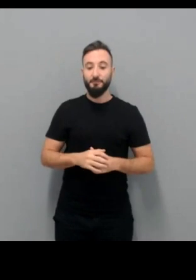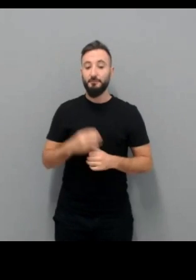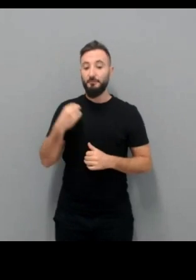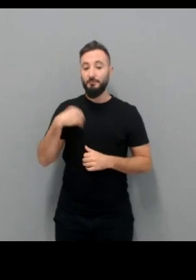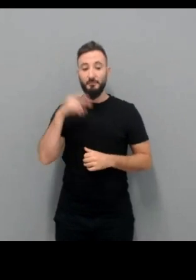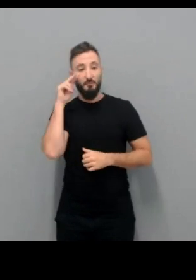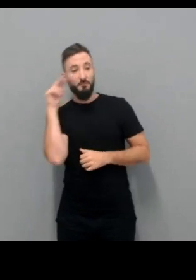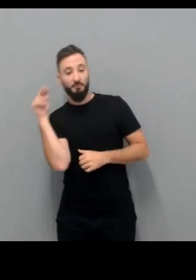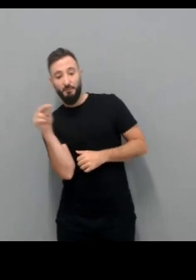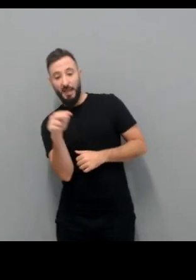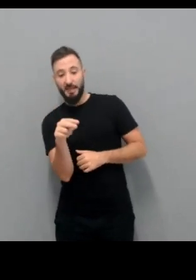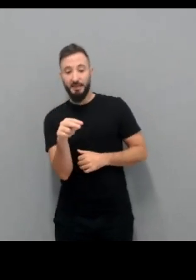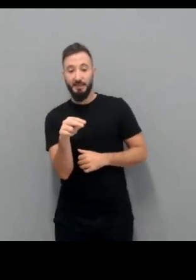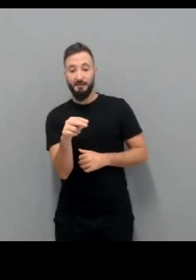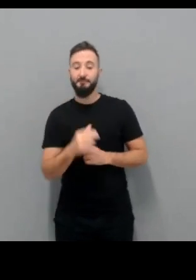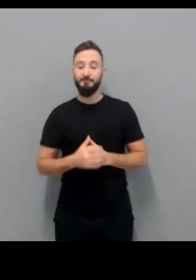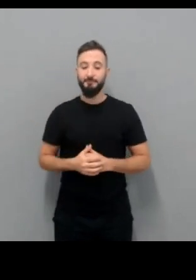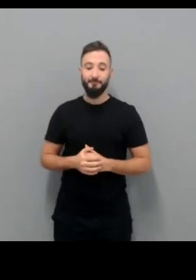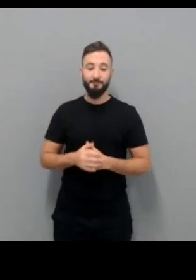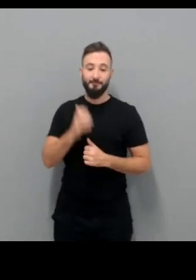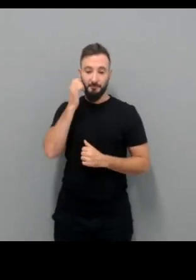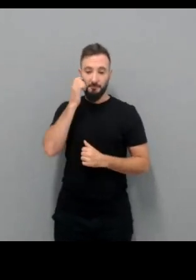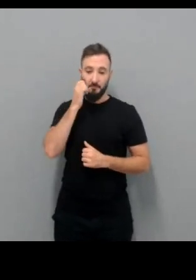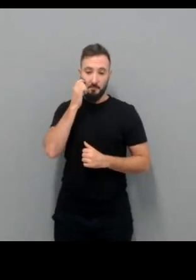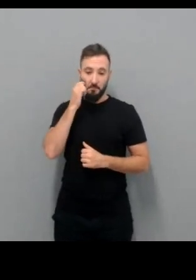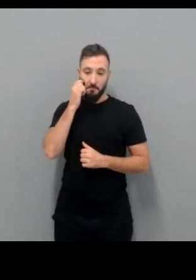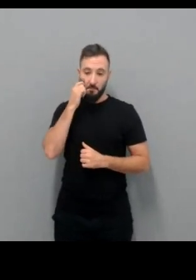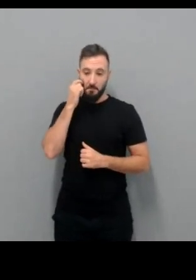veis aquí.